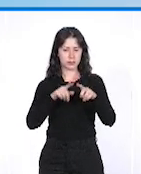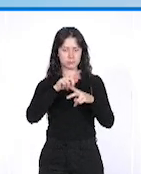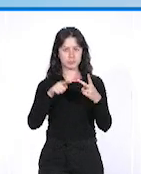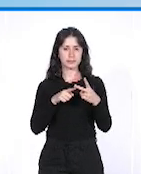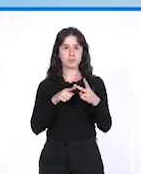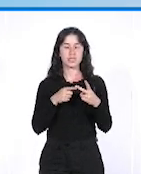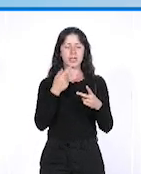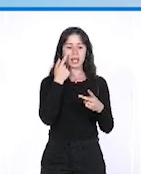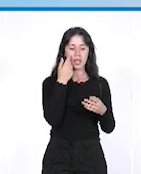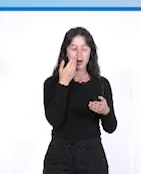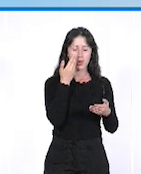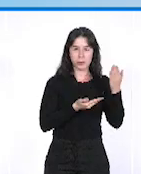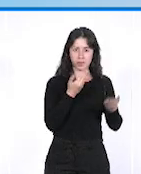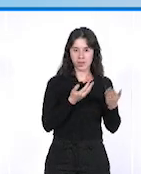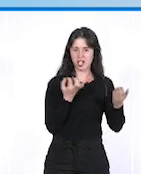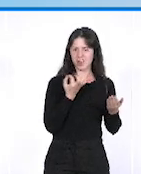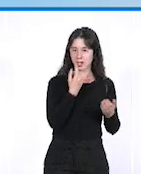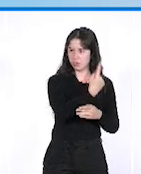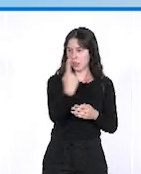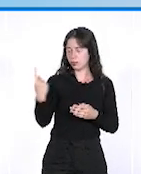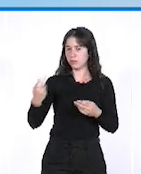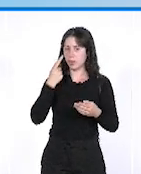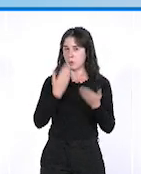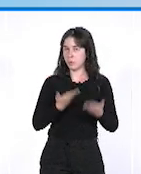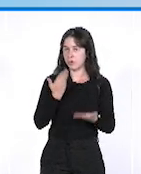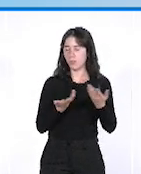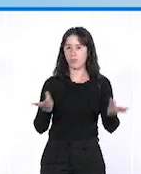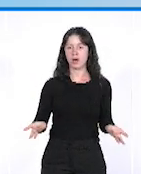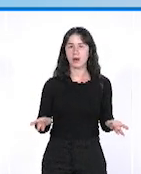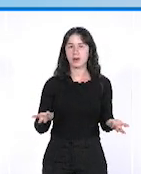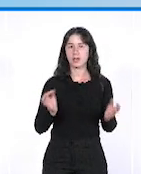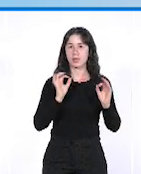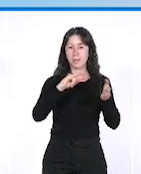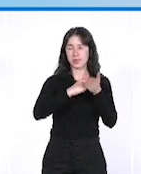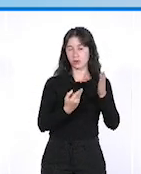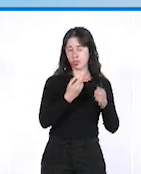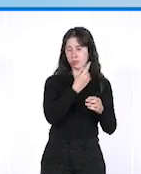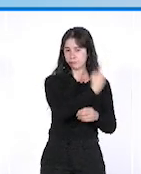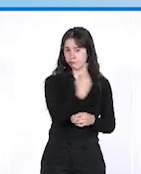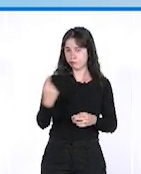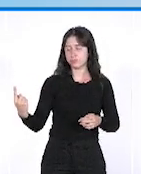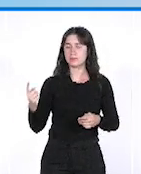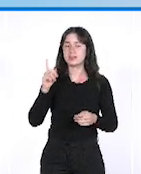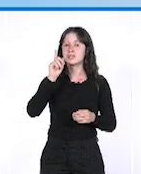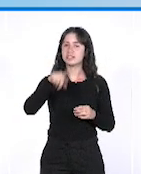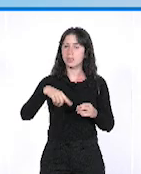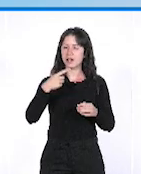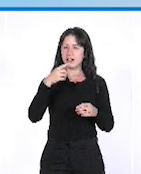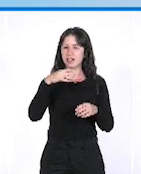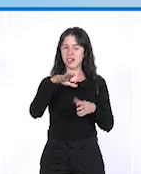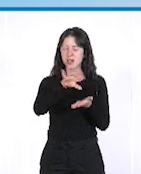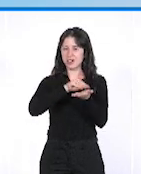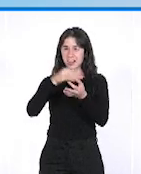evaluado cada uno de ellos Qué han evaluado con su metodología de intervención Y qué han encontrado en la recogida de datos y de